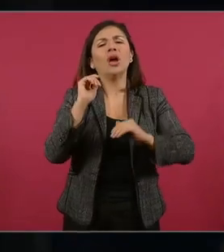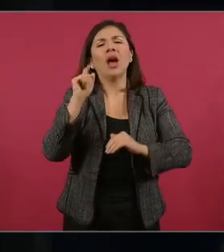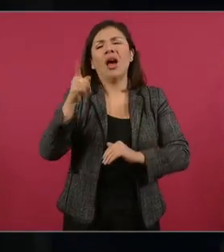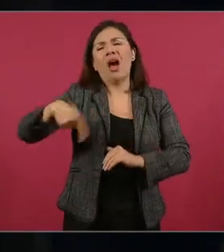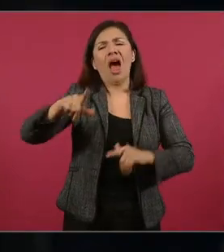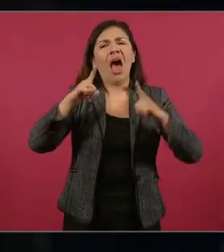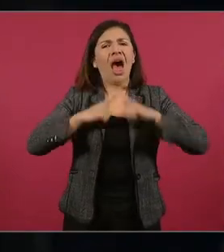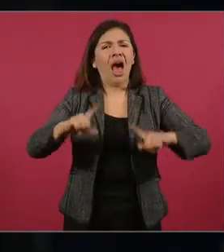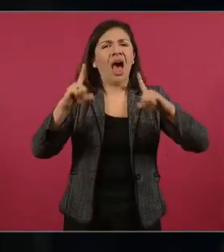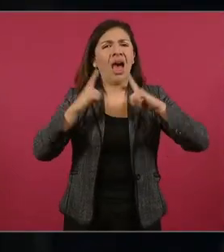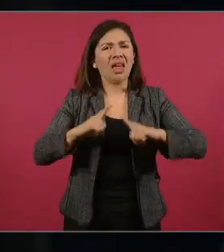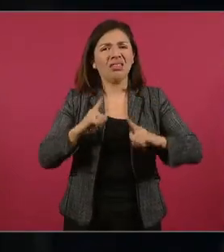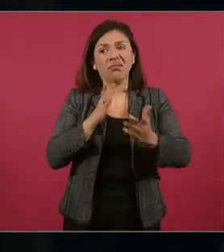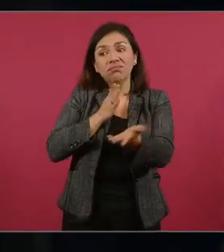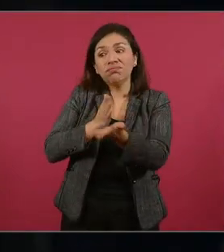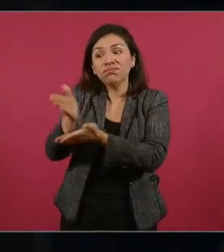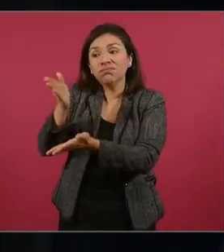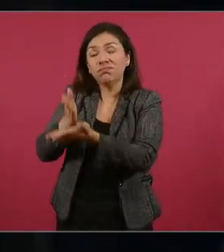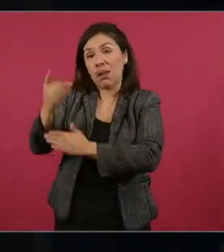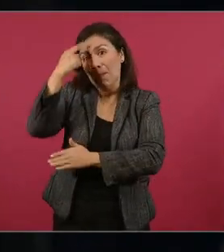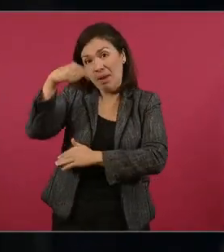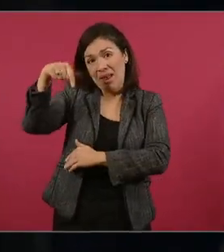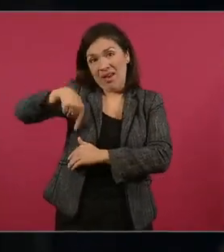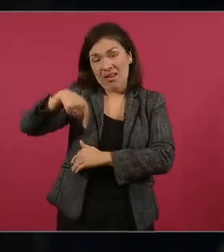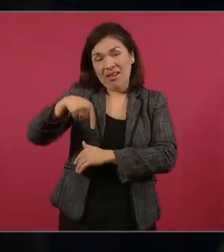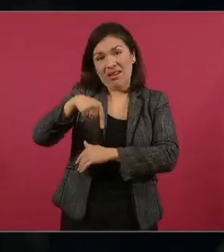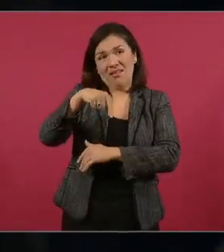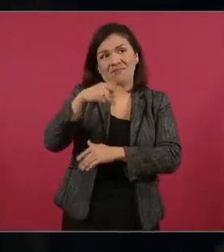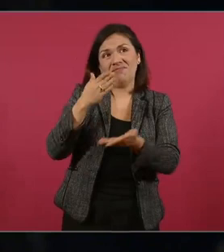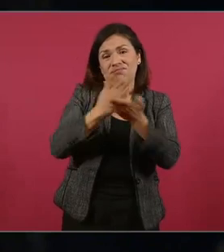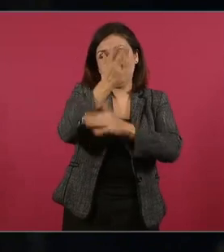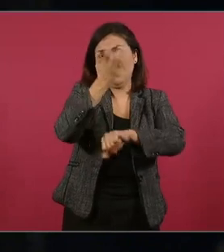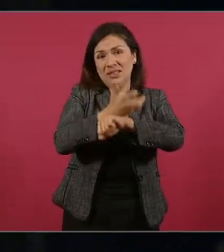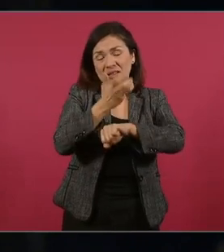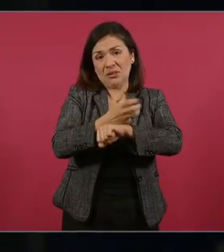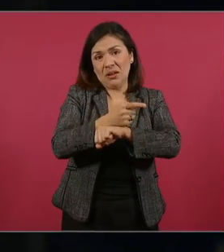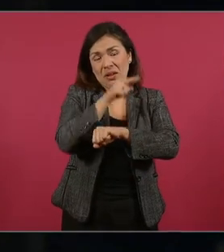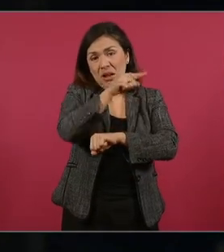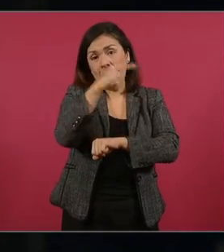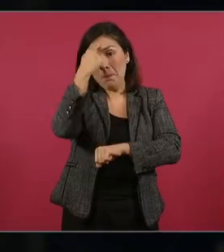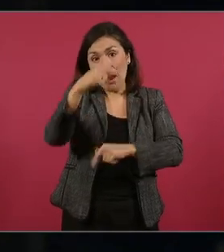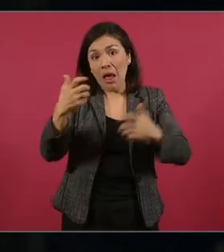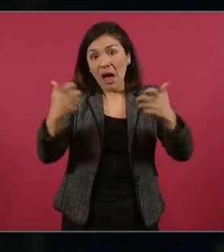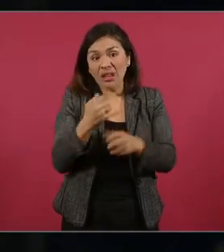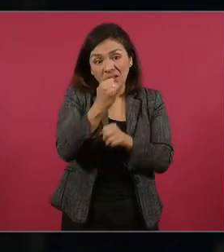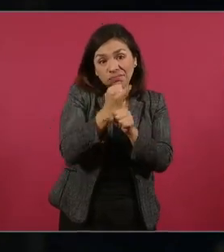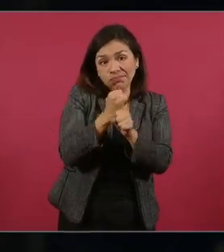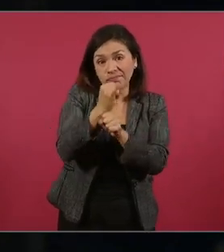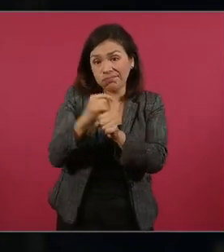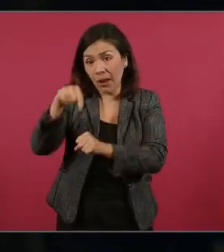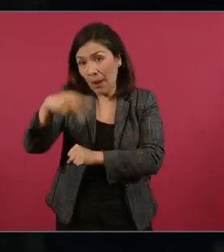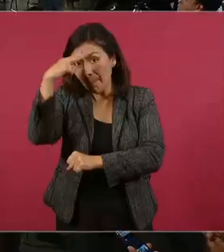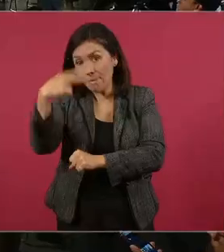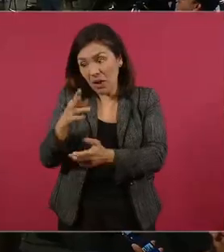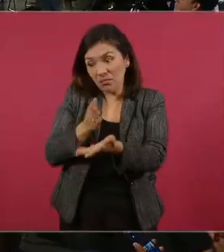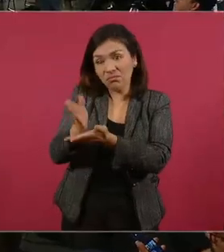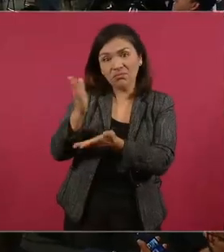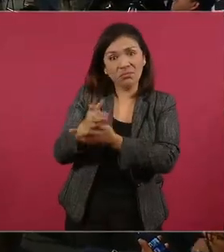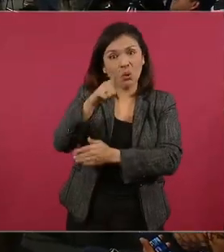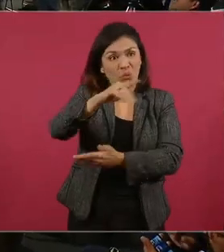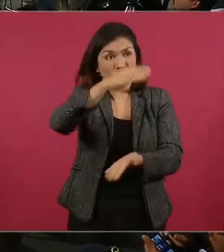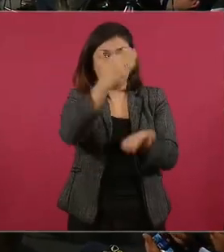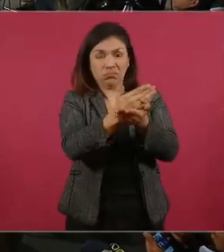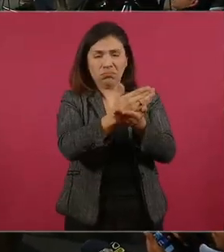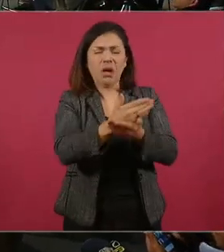agentes de diferentes entidades en Estados Unidos para pues llevar a cabo investigaciones en México. No, es